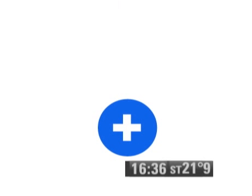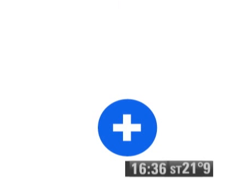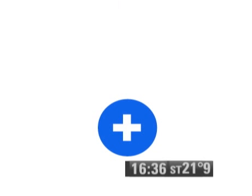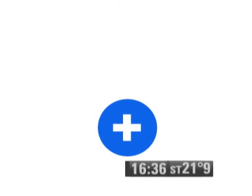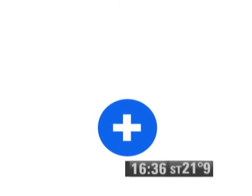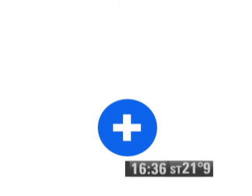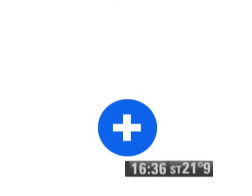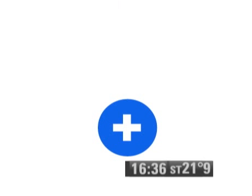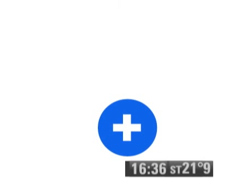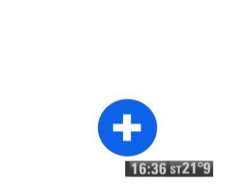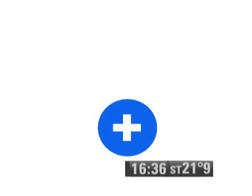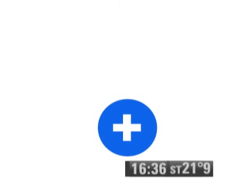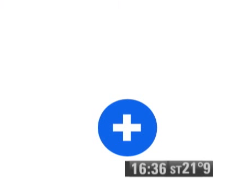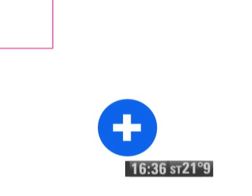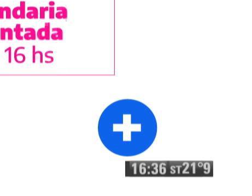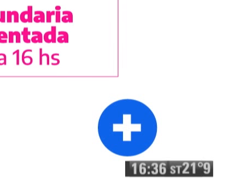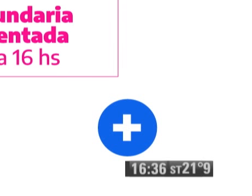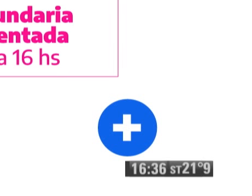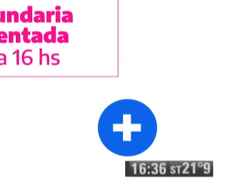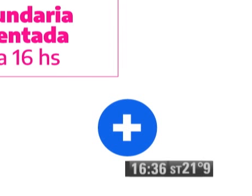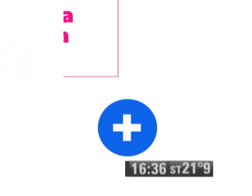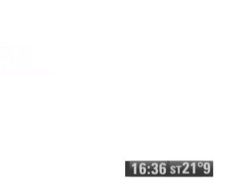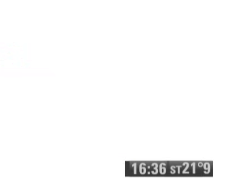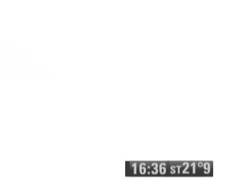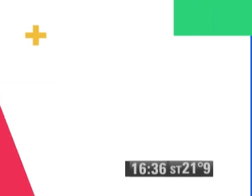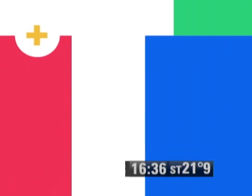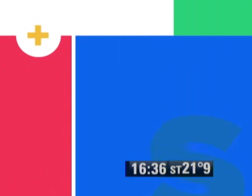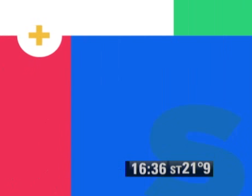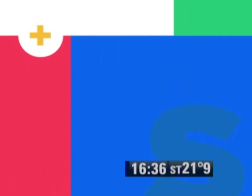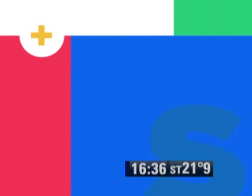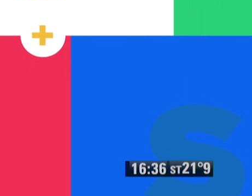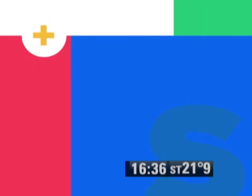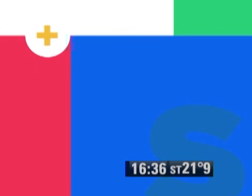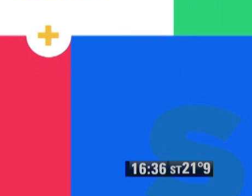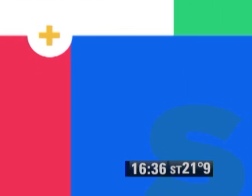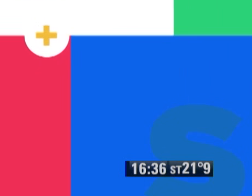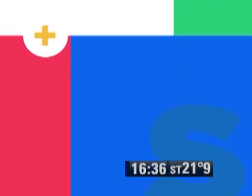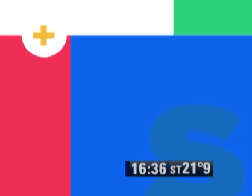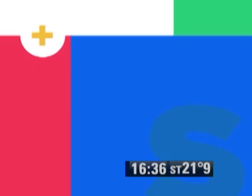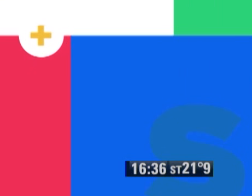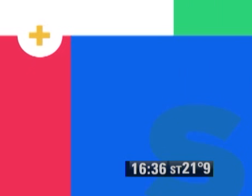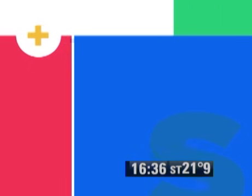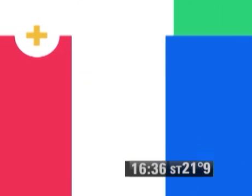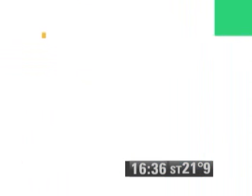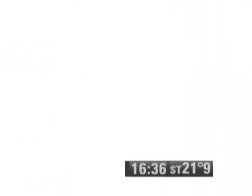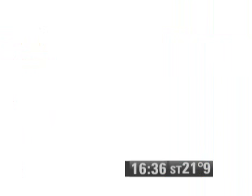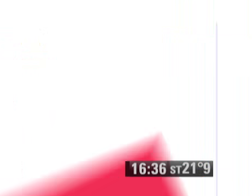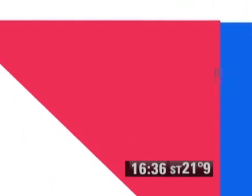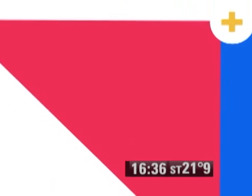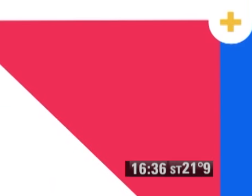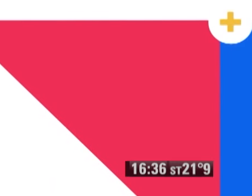de secundaria orientada de 14 a 16. Para que podamos, con el esfuerzo de tus maestros y maestras y